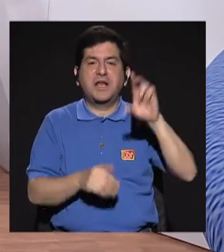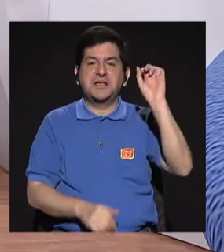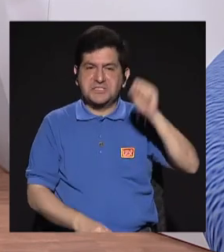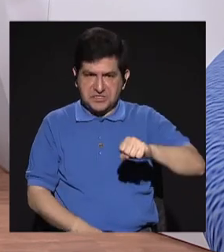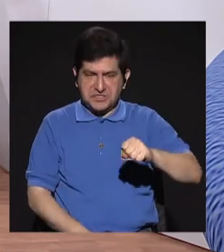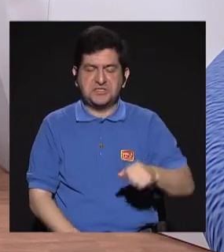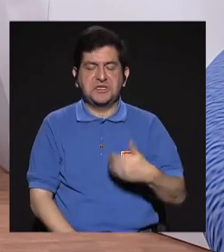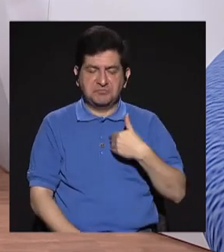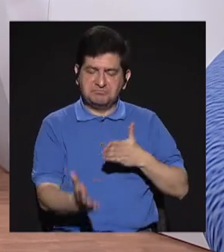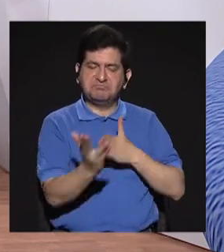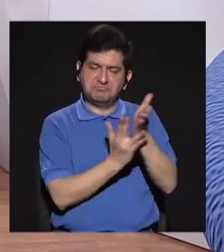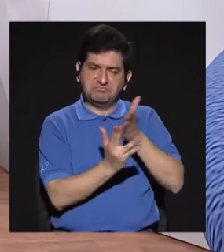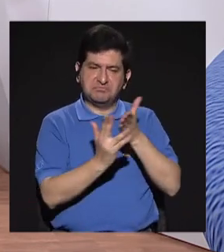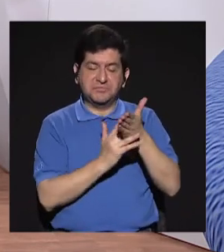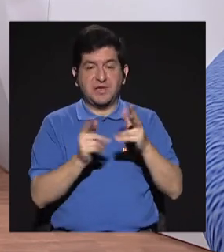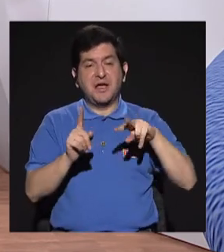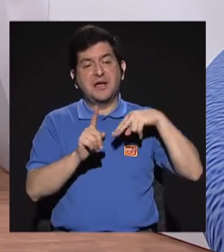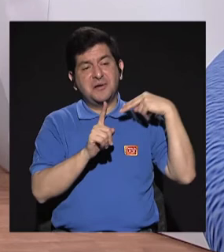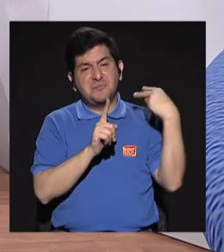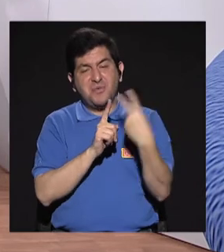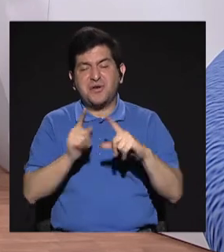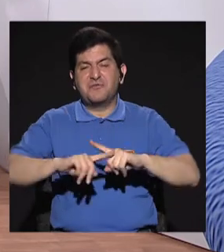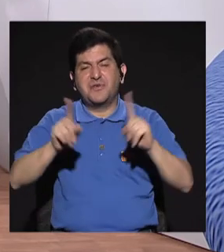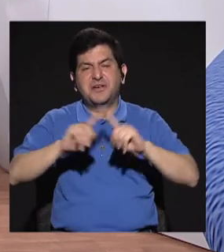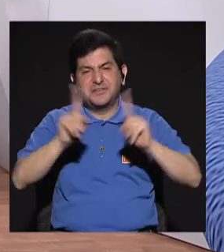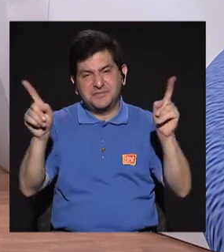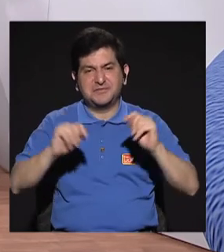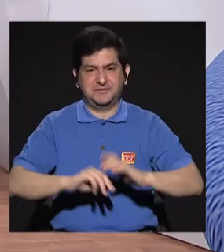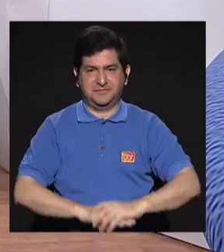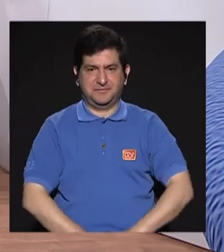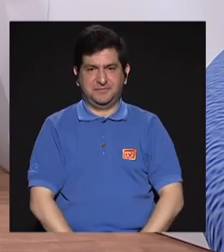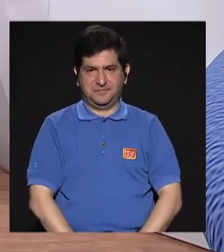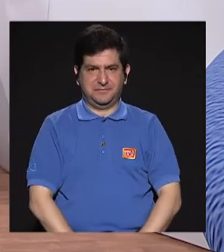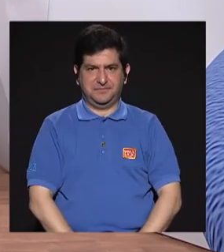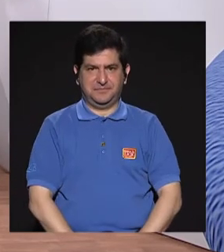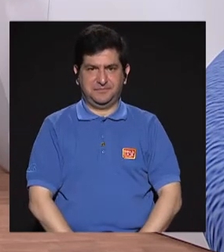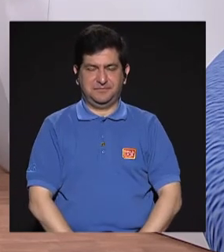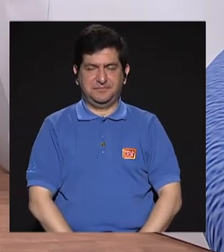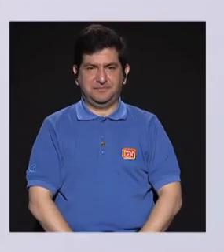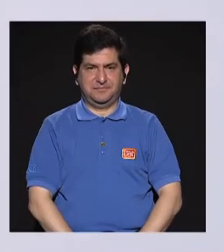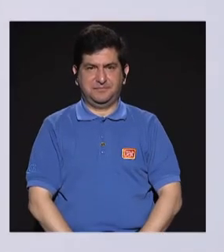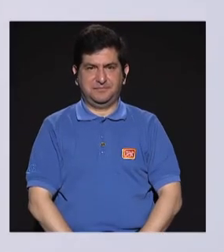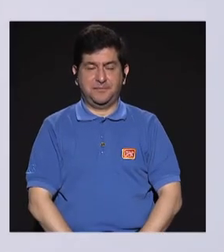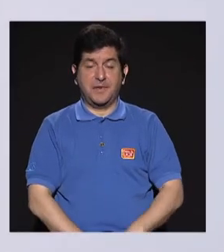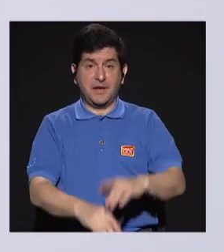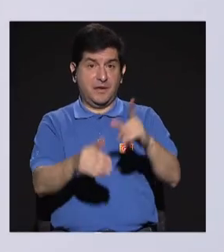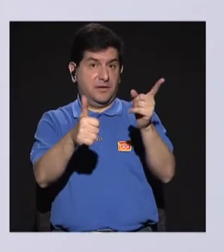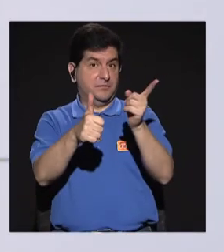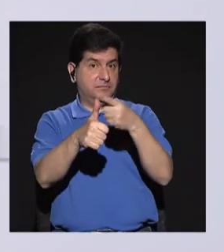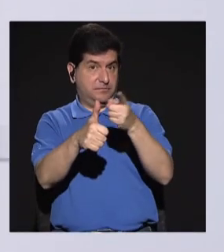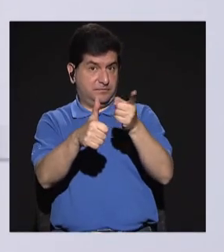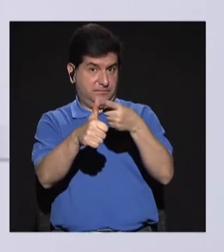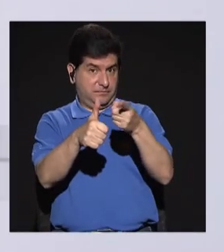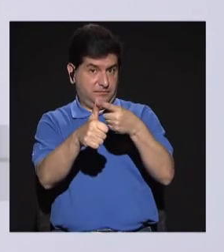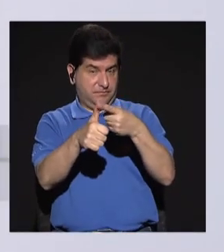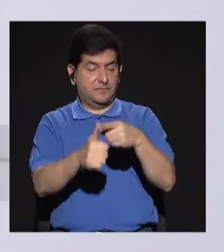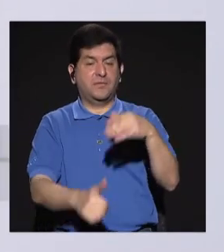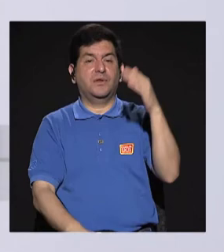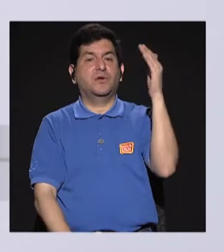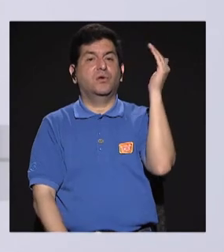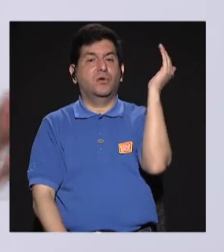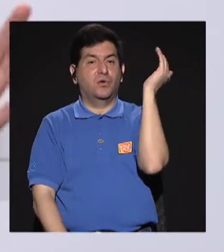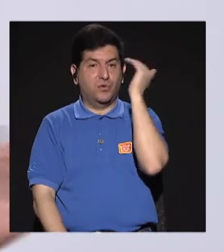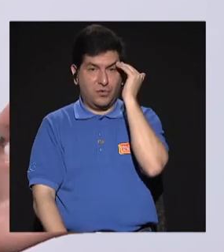otras universidades podríamos tener acceso por un enfoque por diferentes enfoques entonces lo primero es